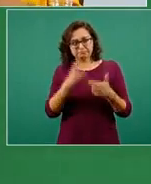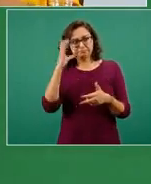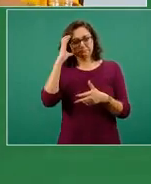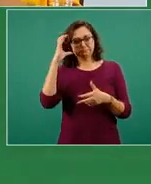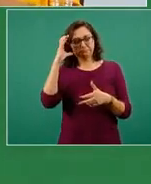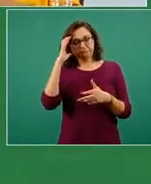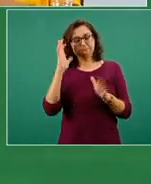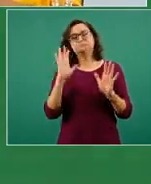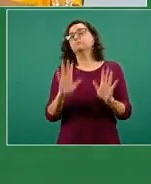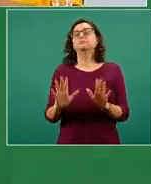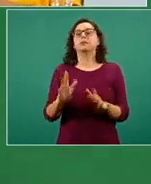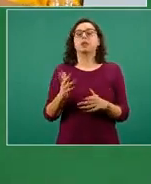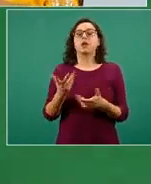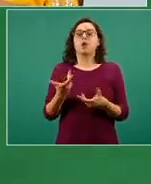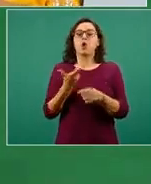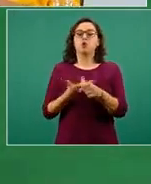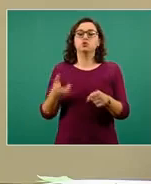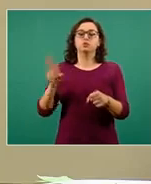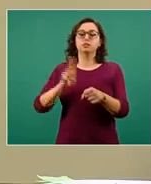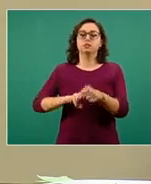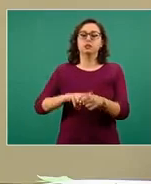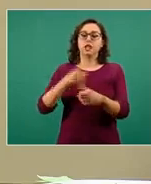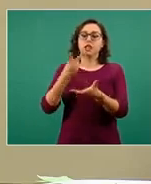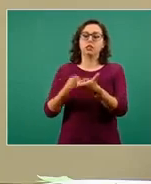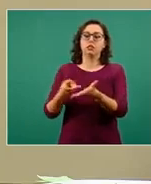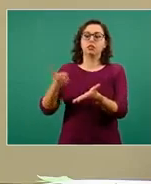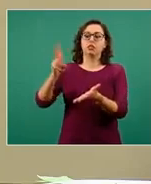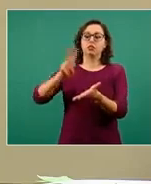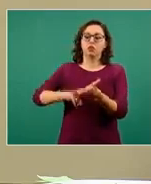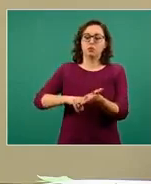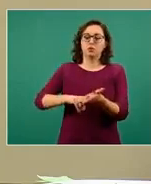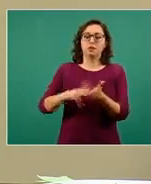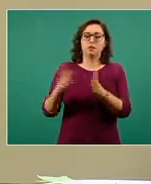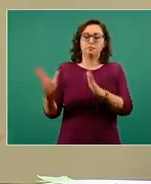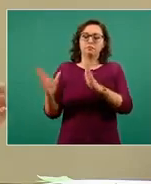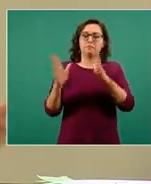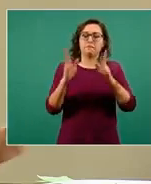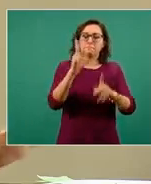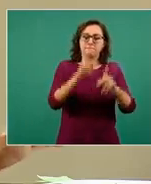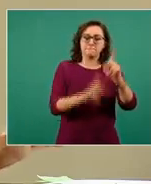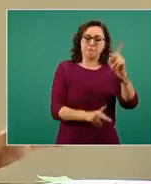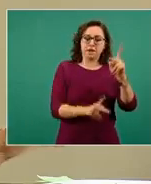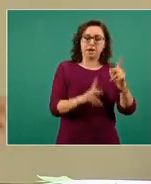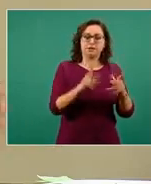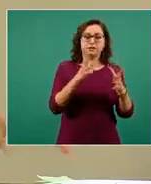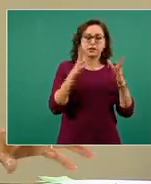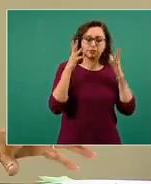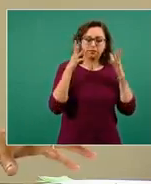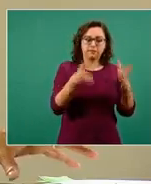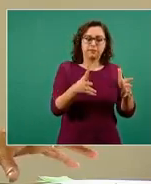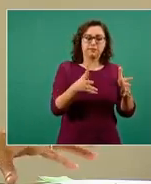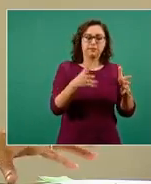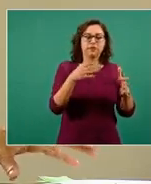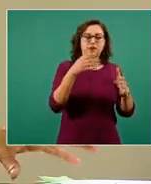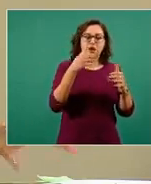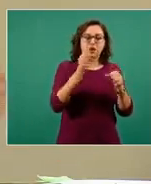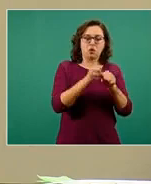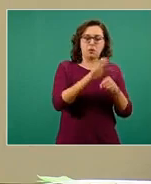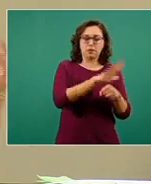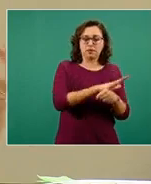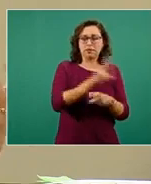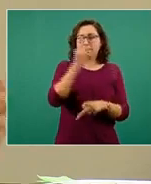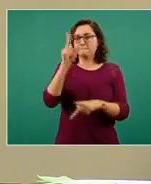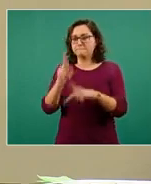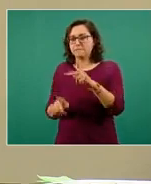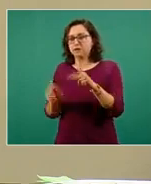una recuperación gradual de camas para atención no COVID, pero tenemos la capacidad en 48 horas volver a recuperarlas.